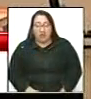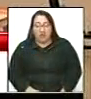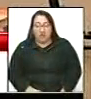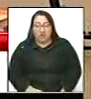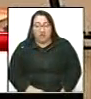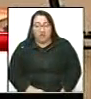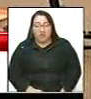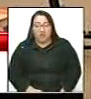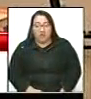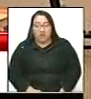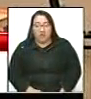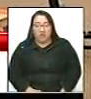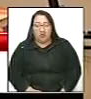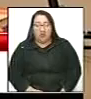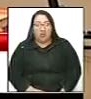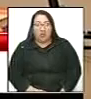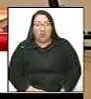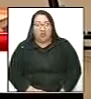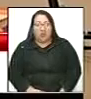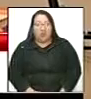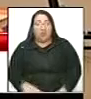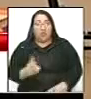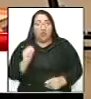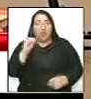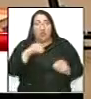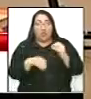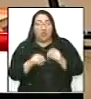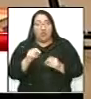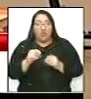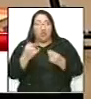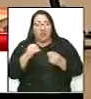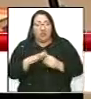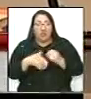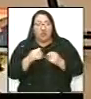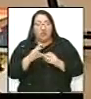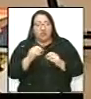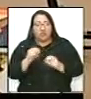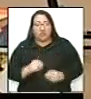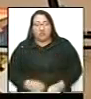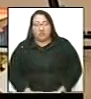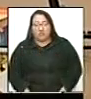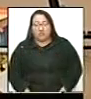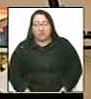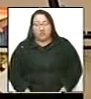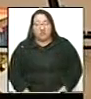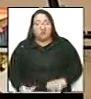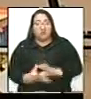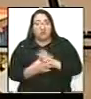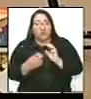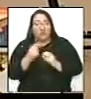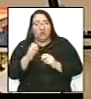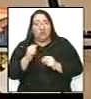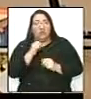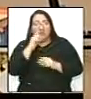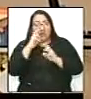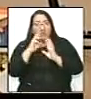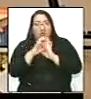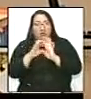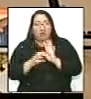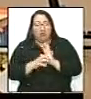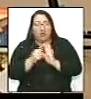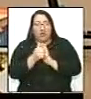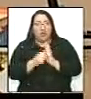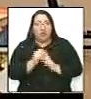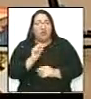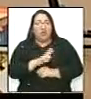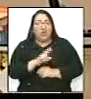el extremo que refiere a los hechos, notas adulteradas, ratificación cuestionable y plagio de tesis por infracción constitucional a los